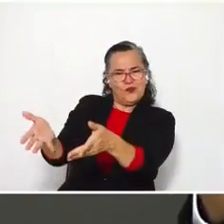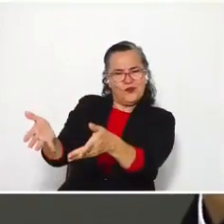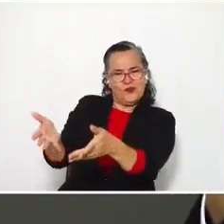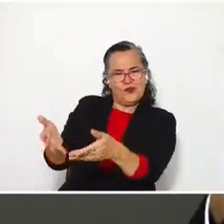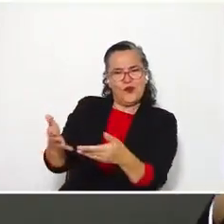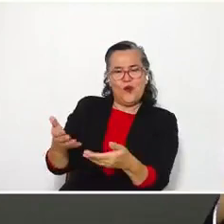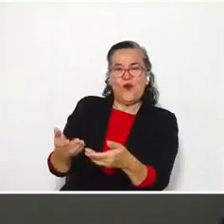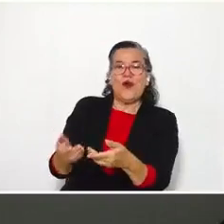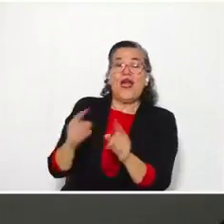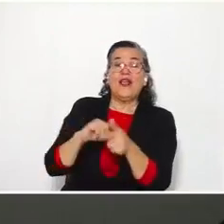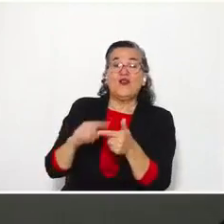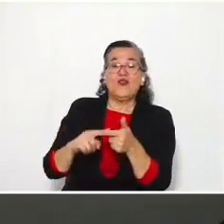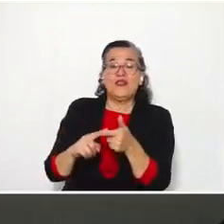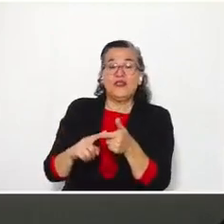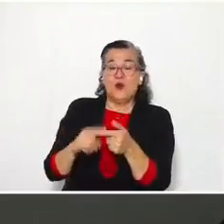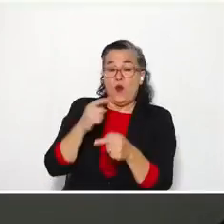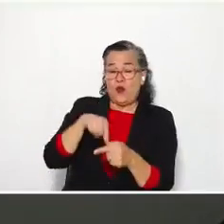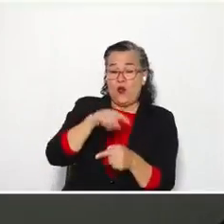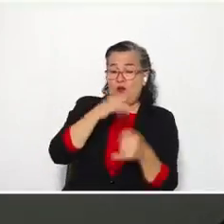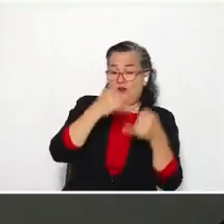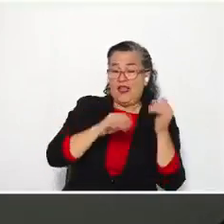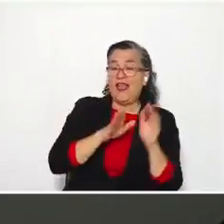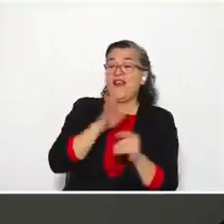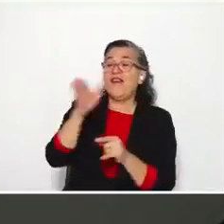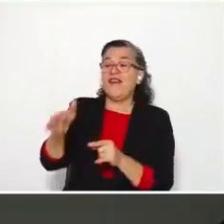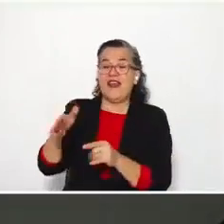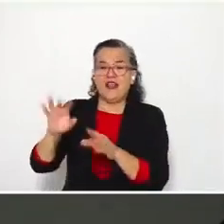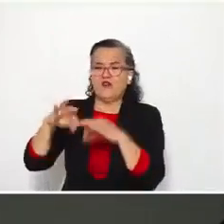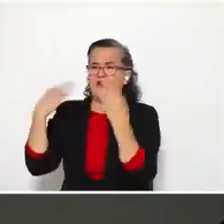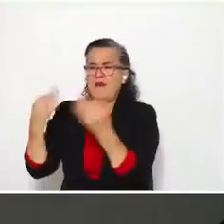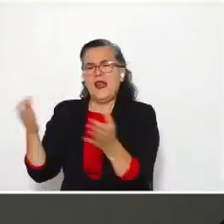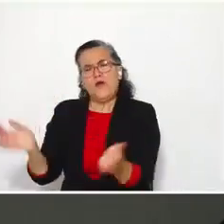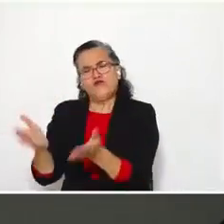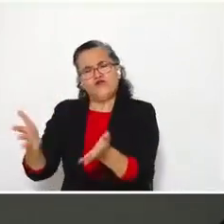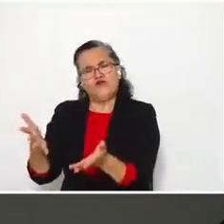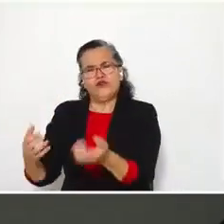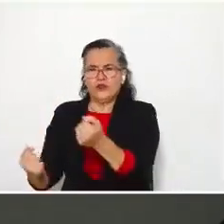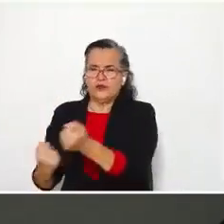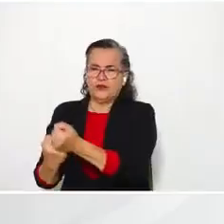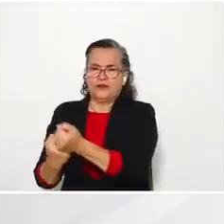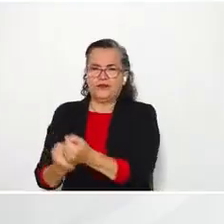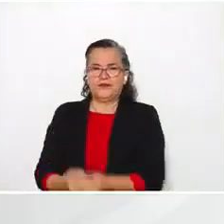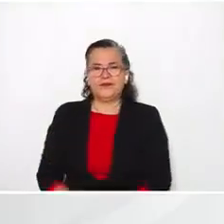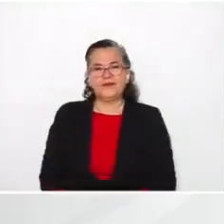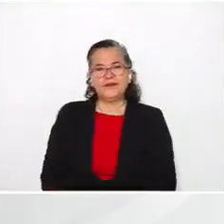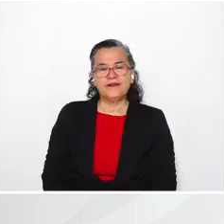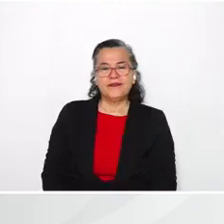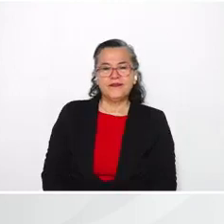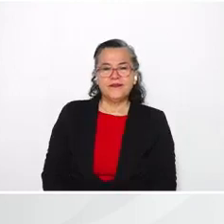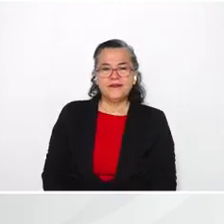y regresaban a sus comunidades. Eso lo vemos después. El próximo, por favor.